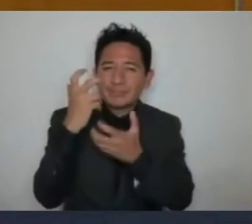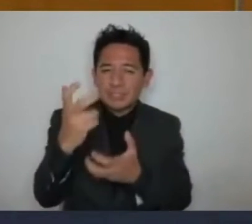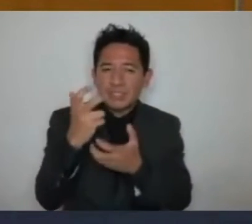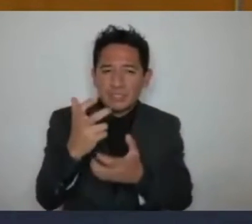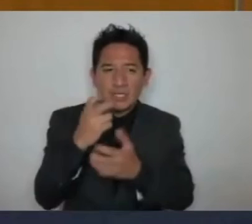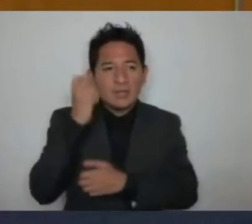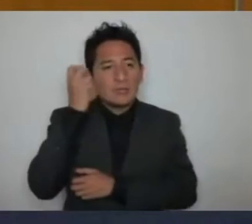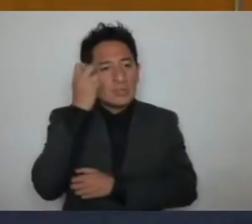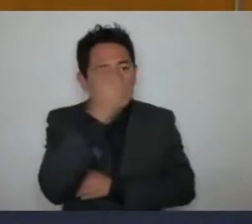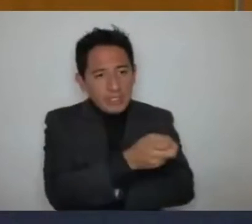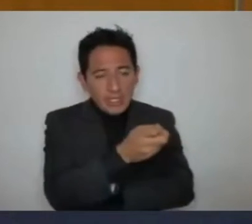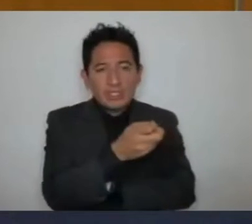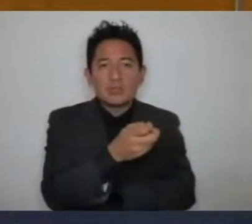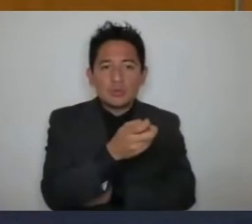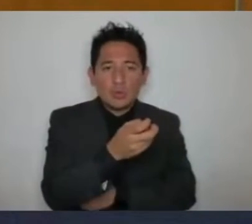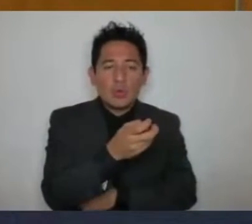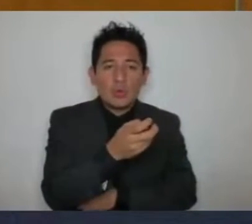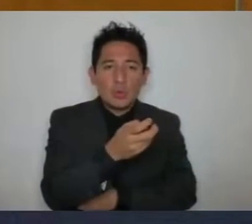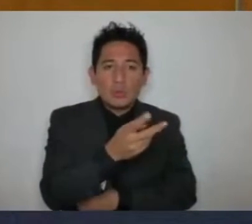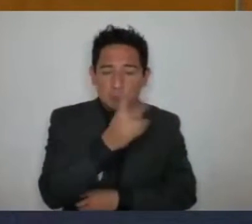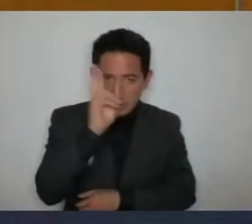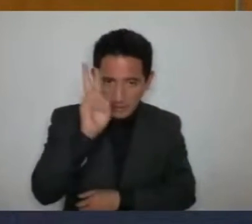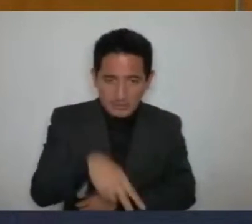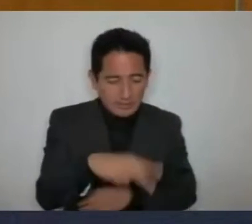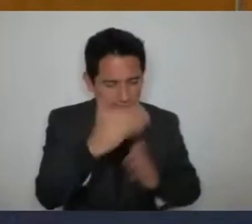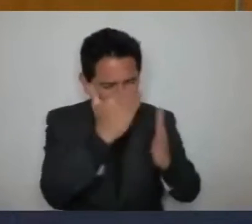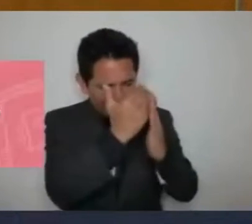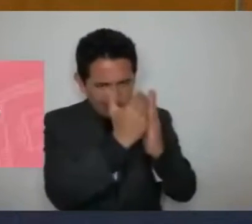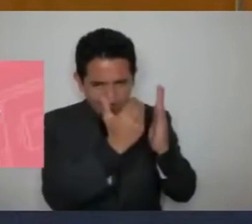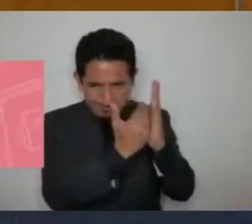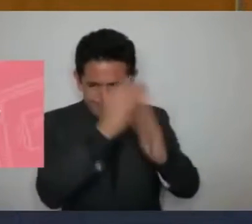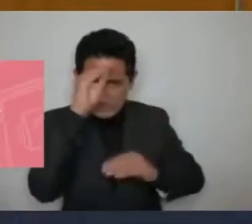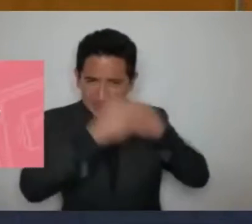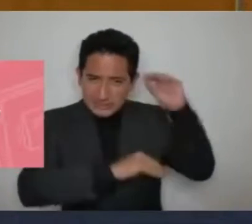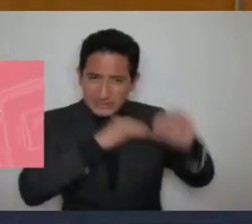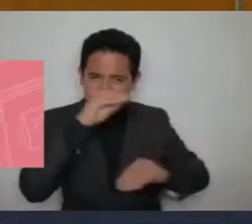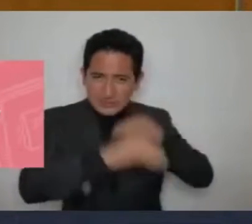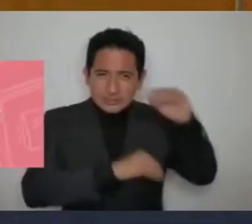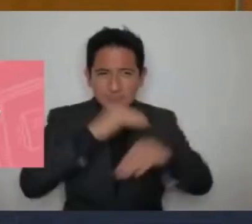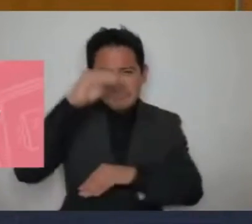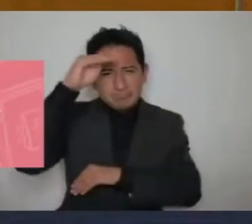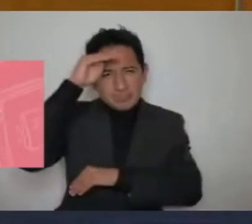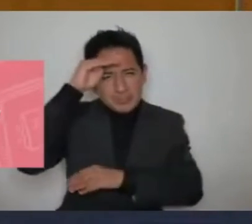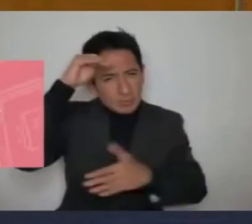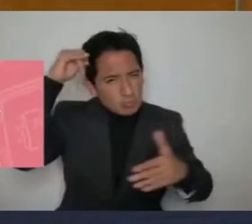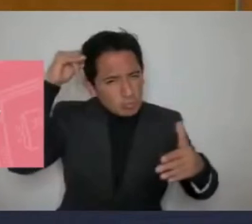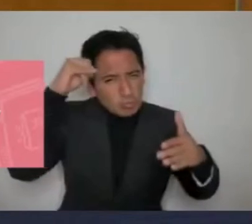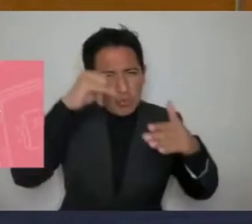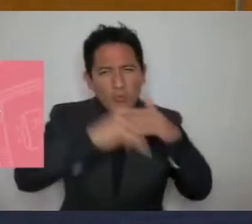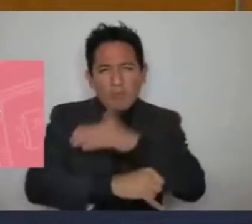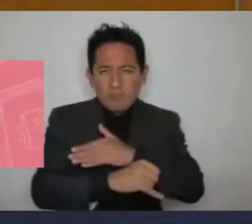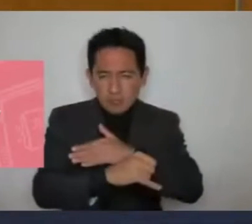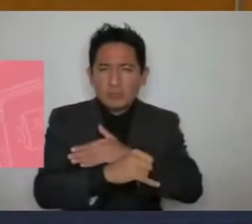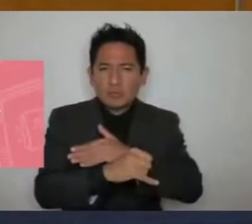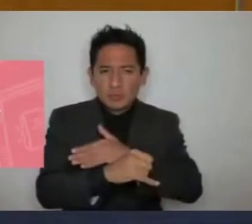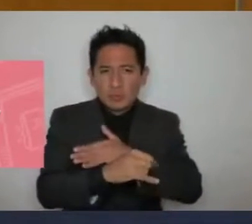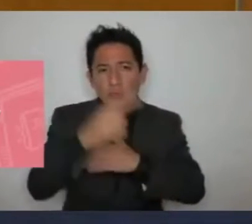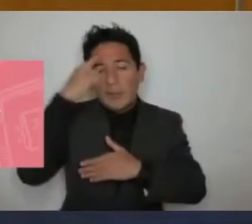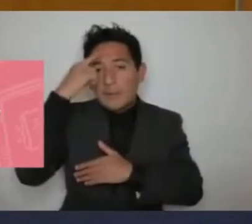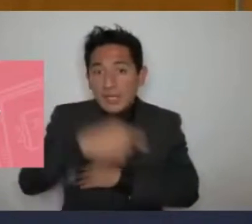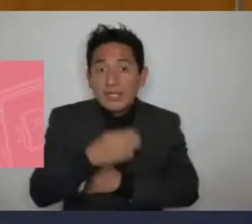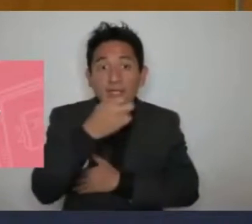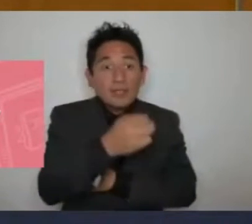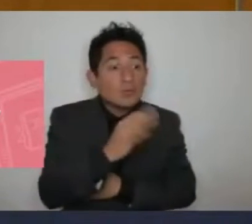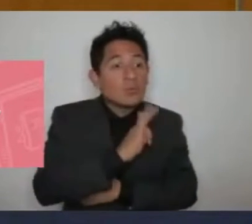eh está diseñado y escrito y pensado por Alonso eh Para que tenga un impacto práctico para que